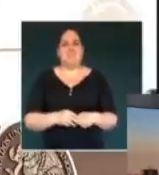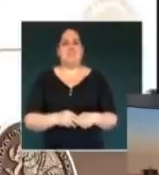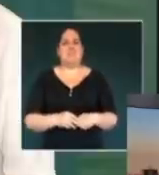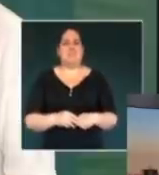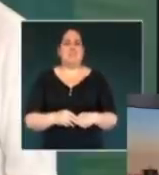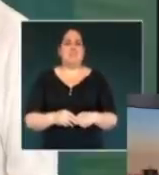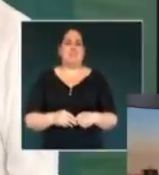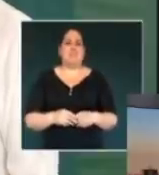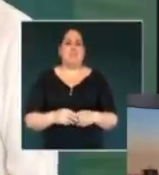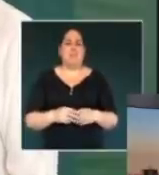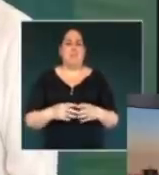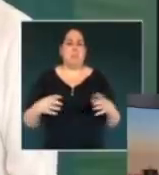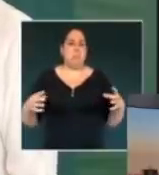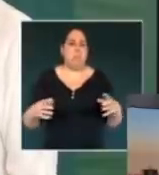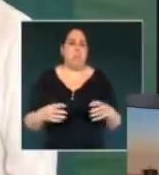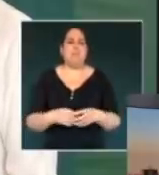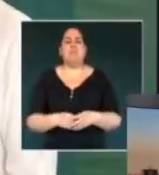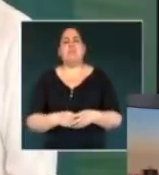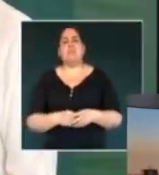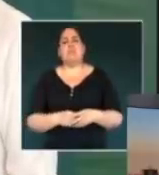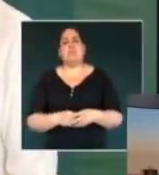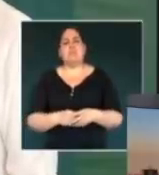mucha obesidad.